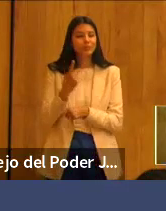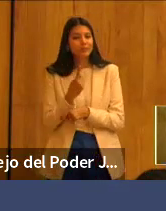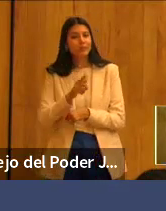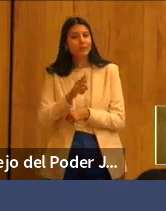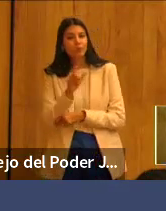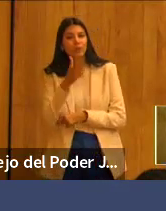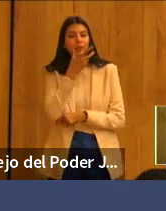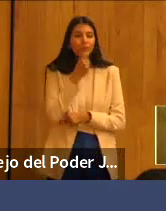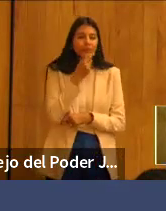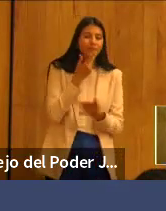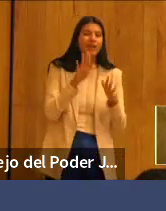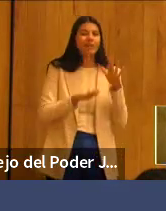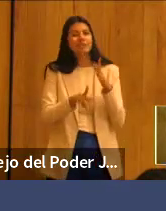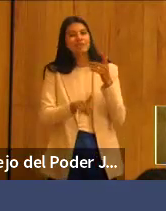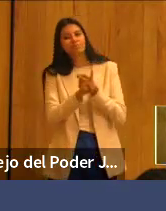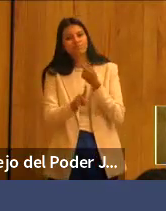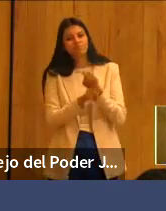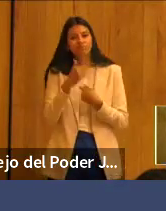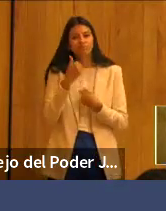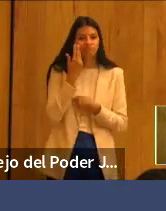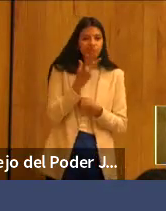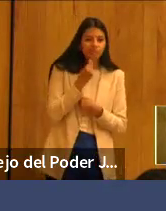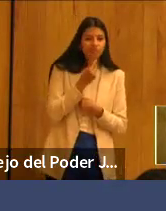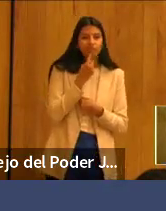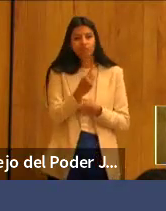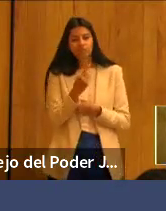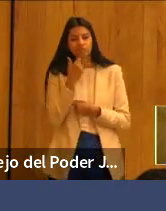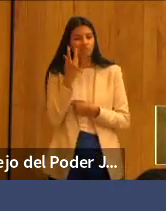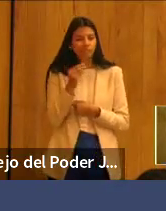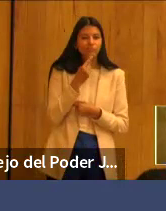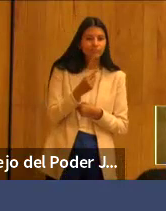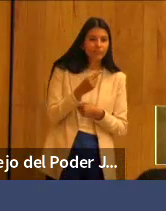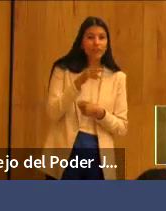cuando son varones. No quiero decir...